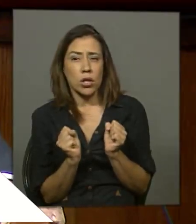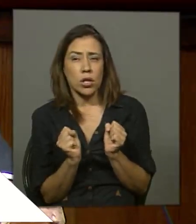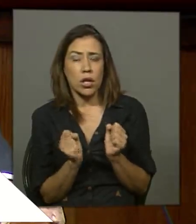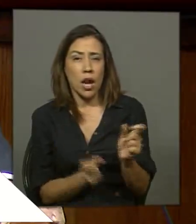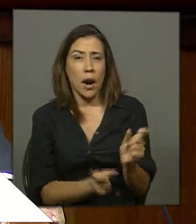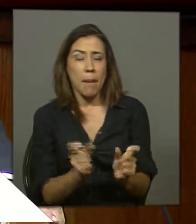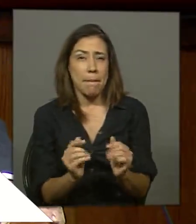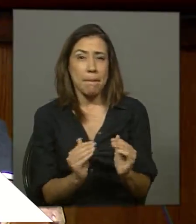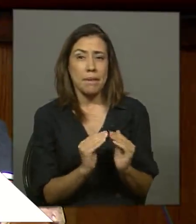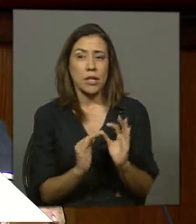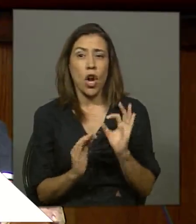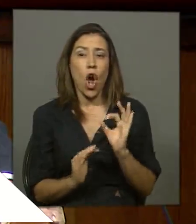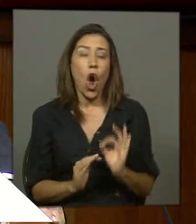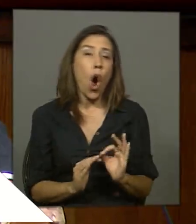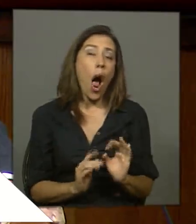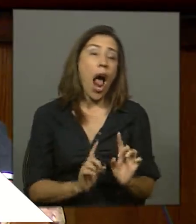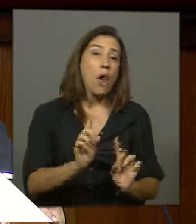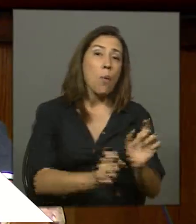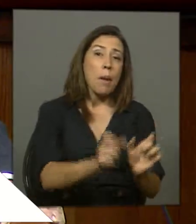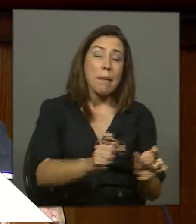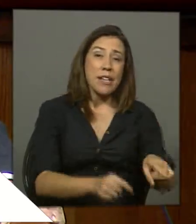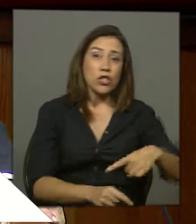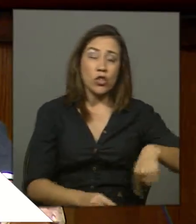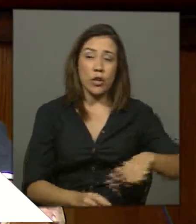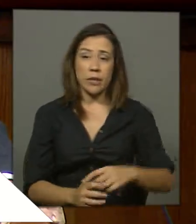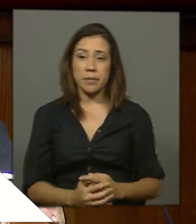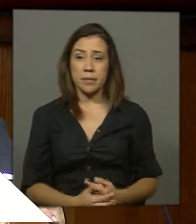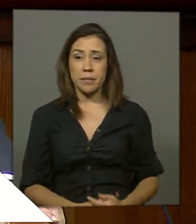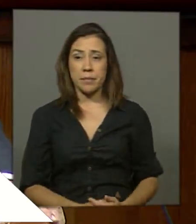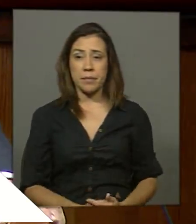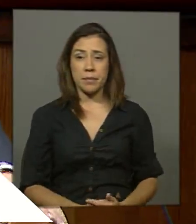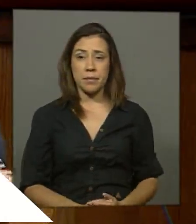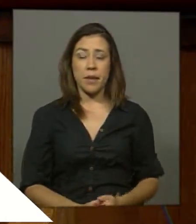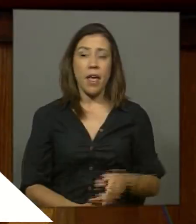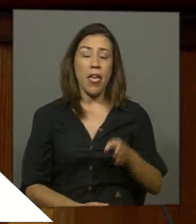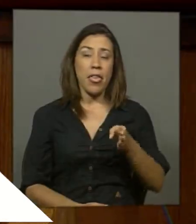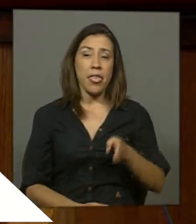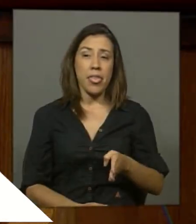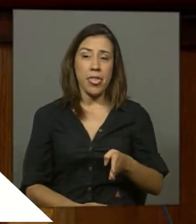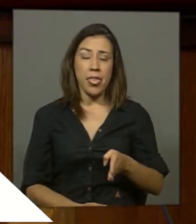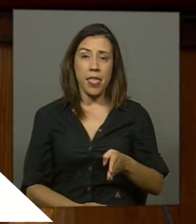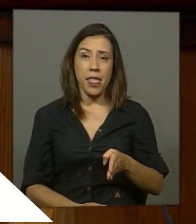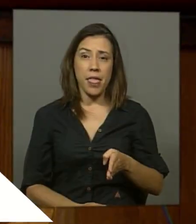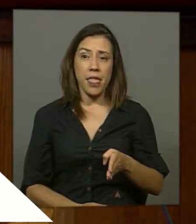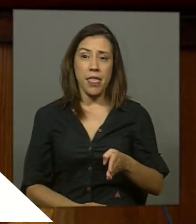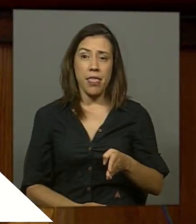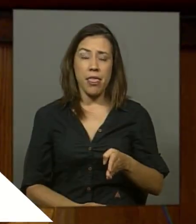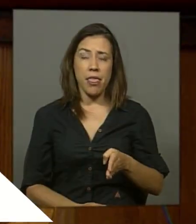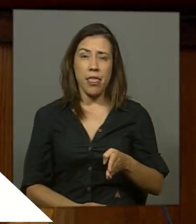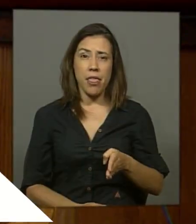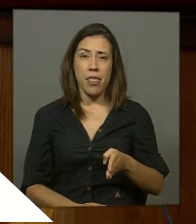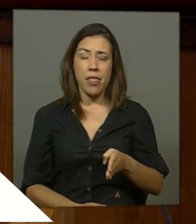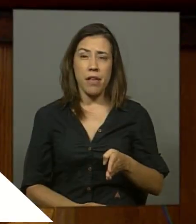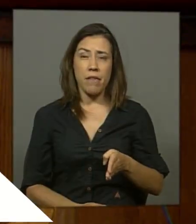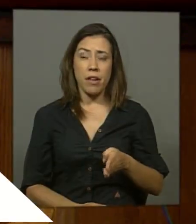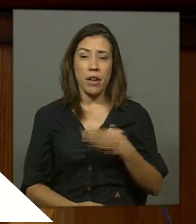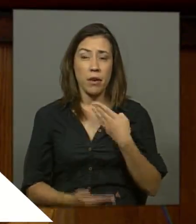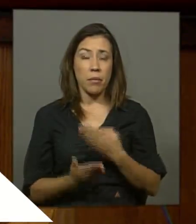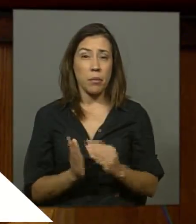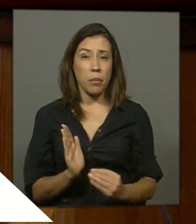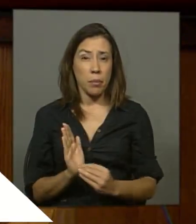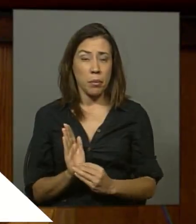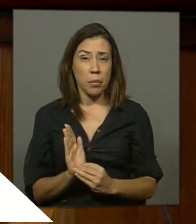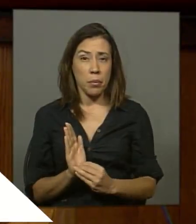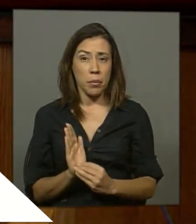población o parte de ella debe Por lo tanto eh cada vez